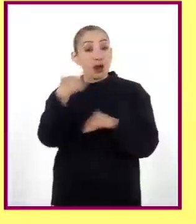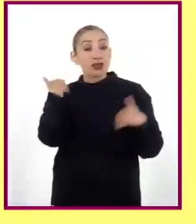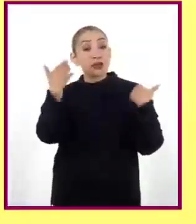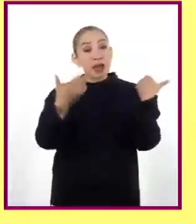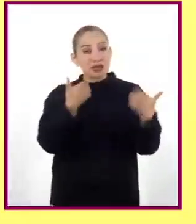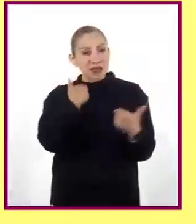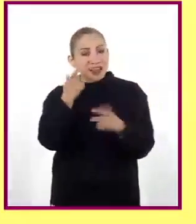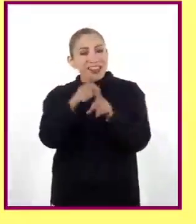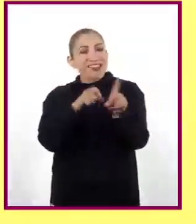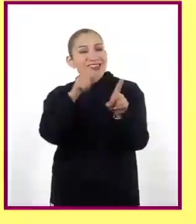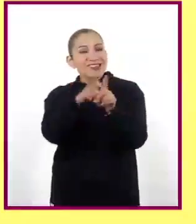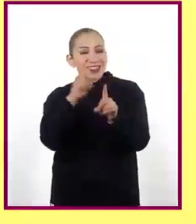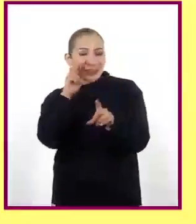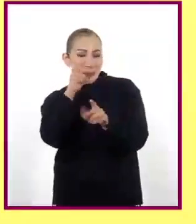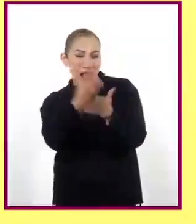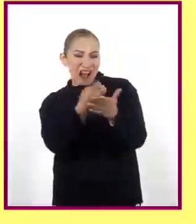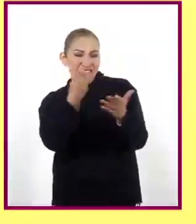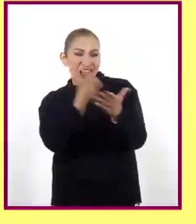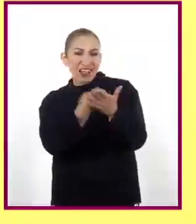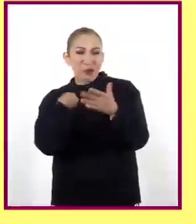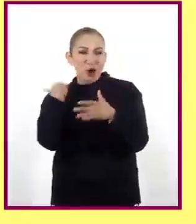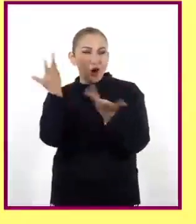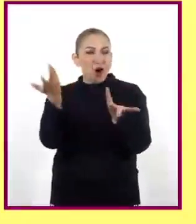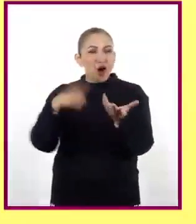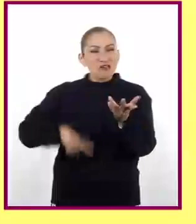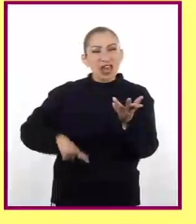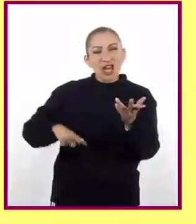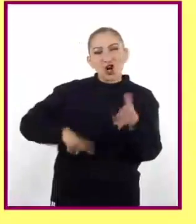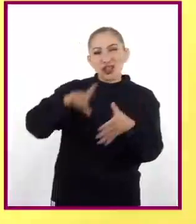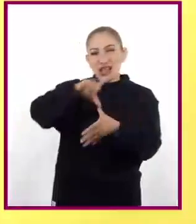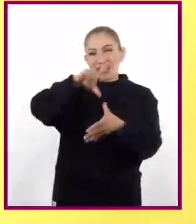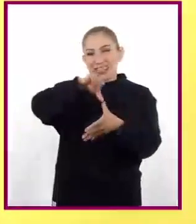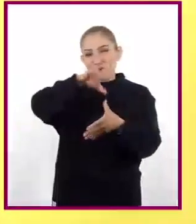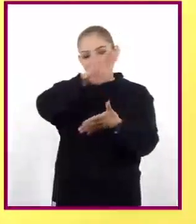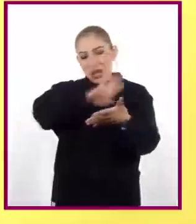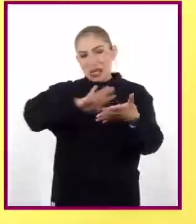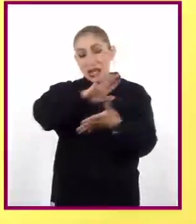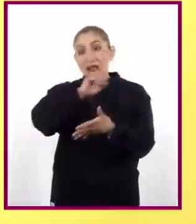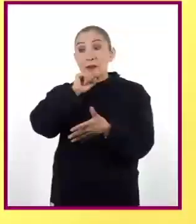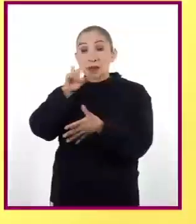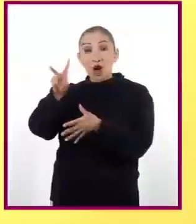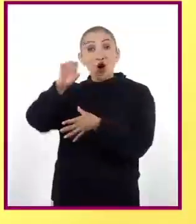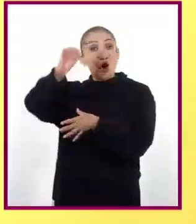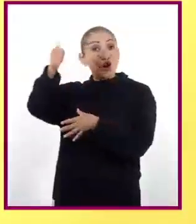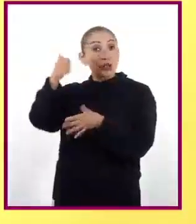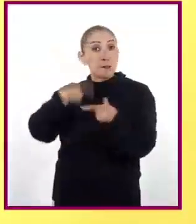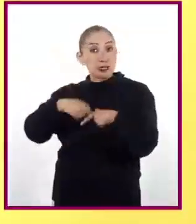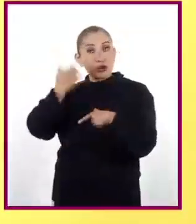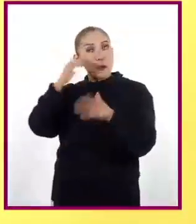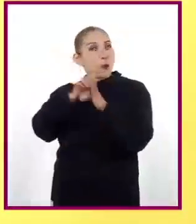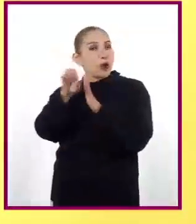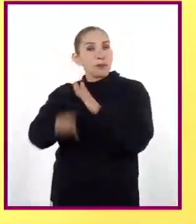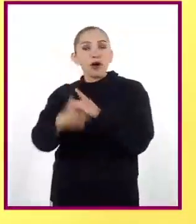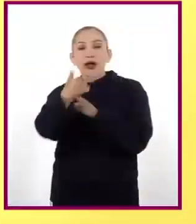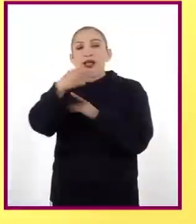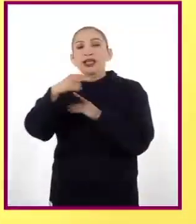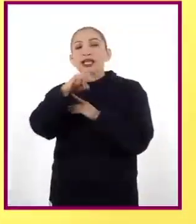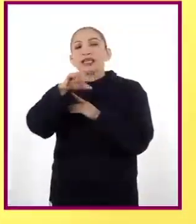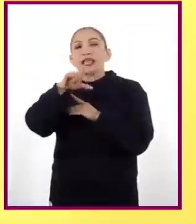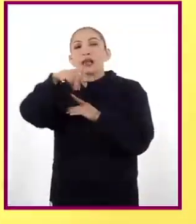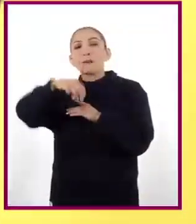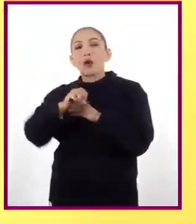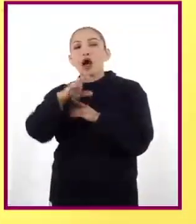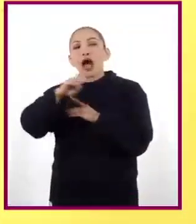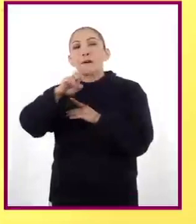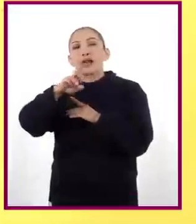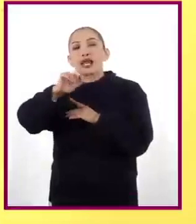divertida sátira que critica las dictaduras en América Latina. Y tampoco olviden a otros autores como Guillermo Cabrera Infante